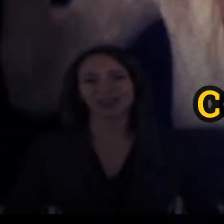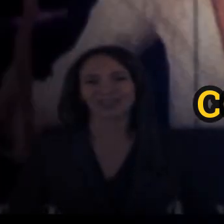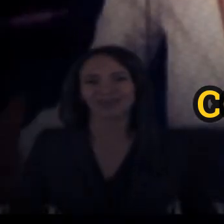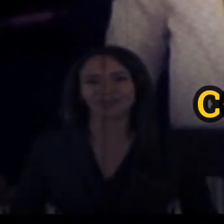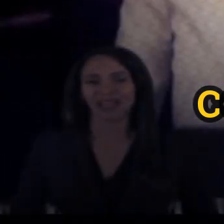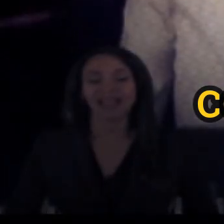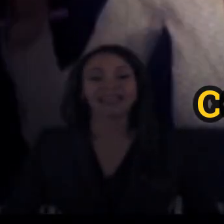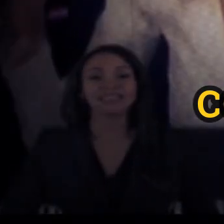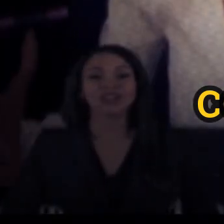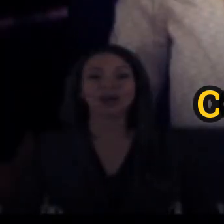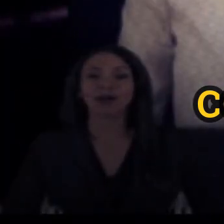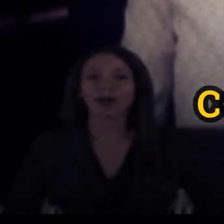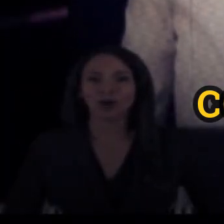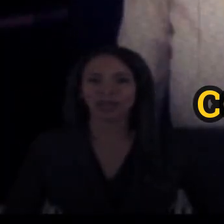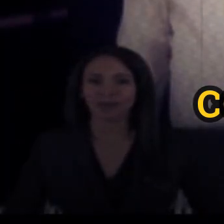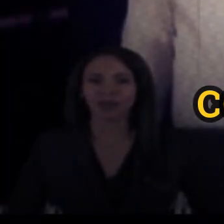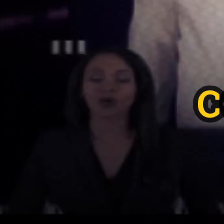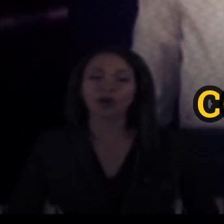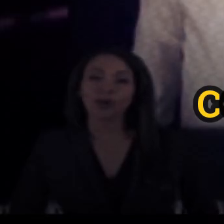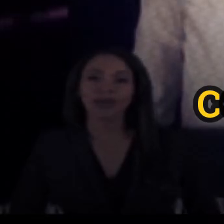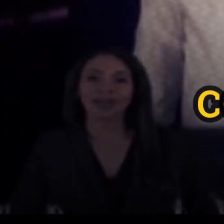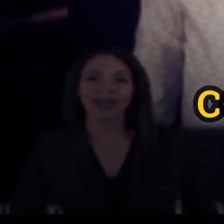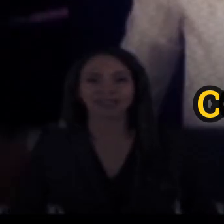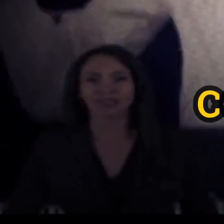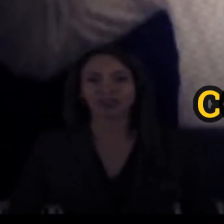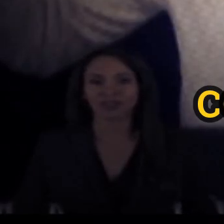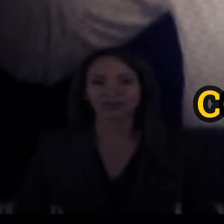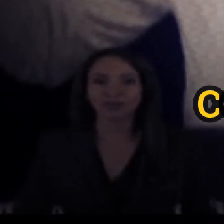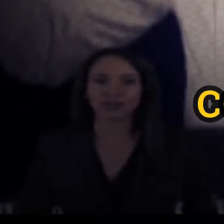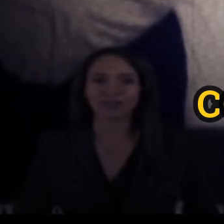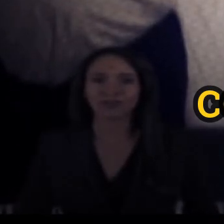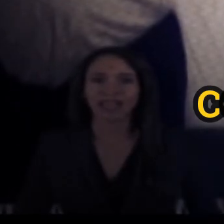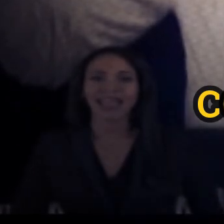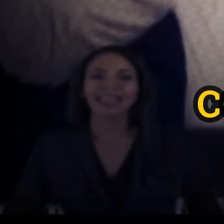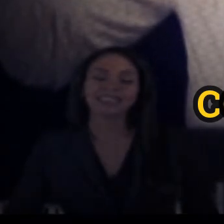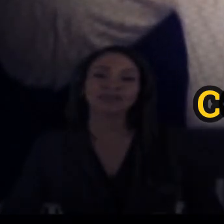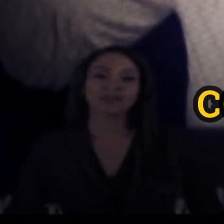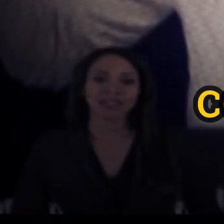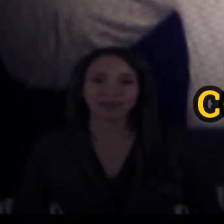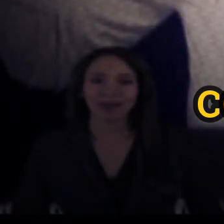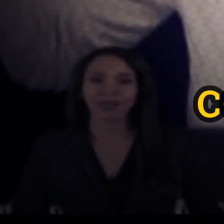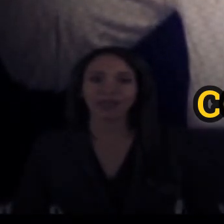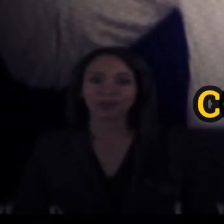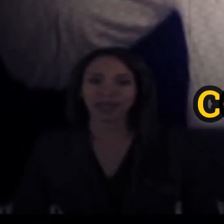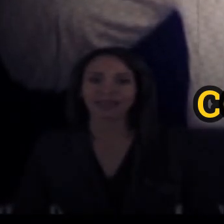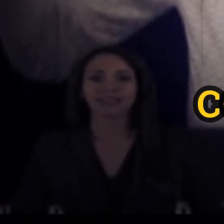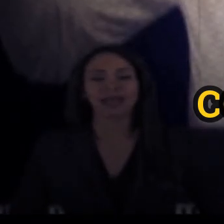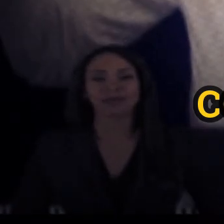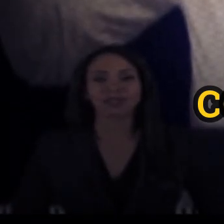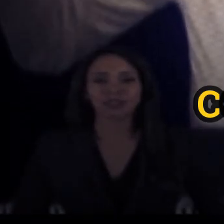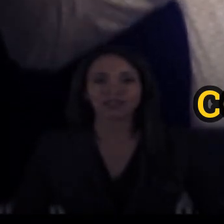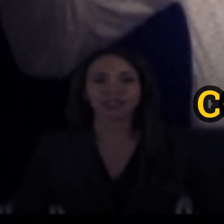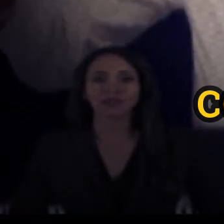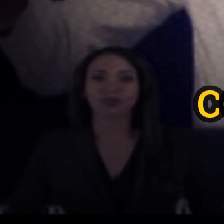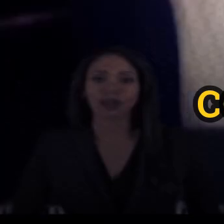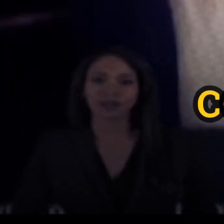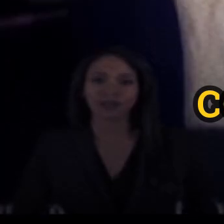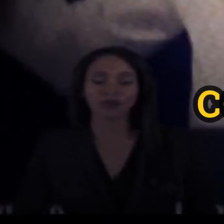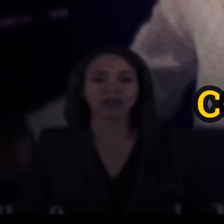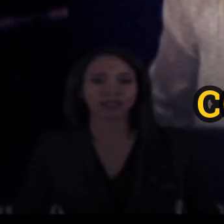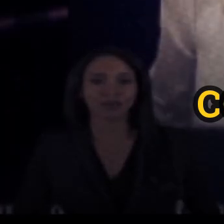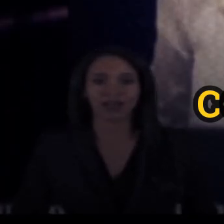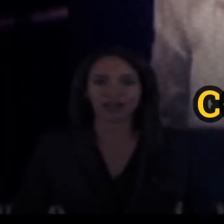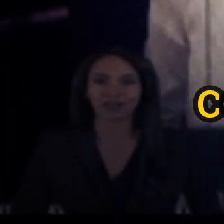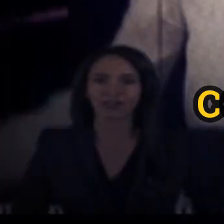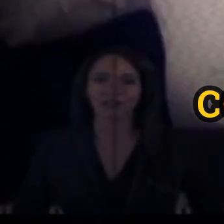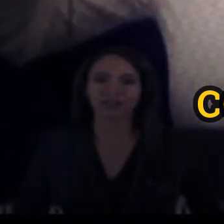privado y me cuesta un montón de plata un montón de plata y no tengo la suerte siquiera de pagar 60 65 soles cuando mis hijos al pediatra Eh me toca encima pagar muchísimo más